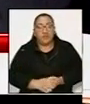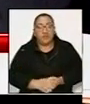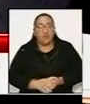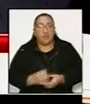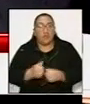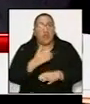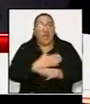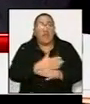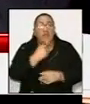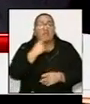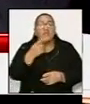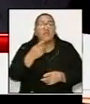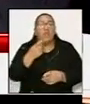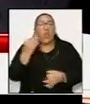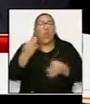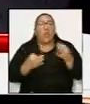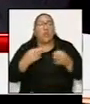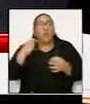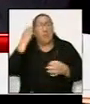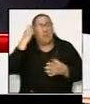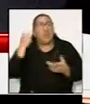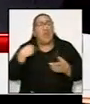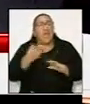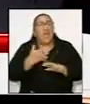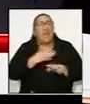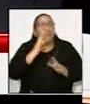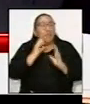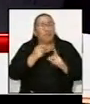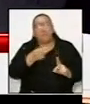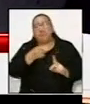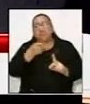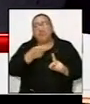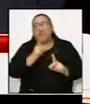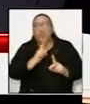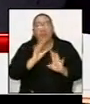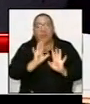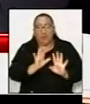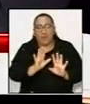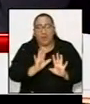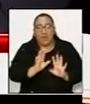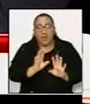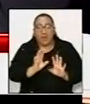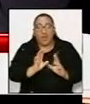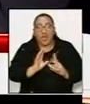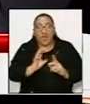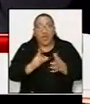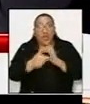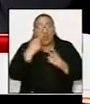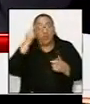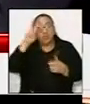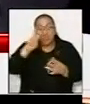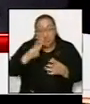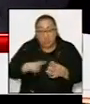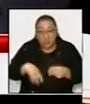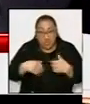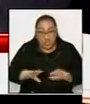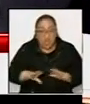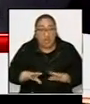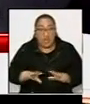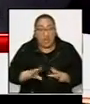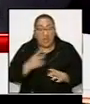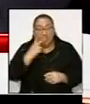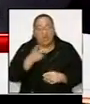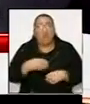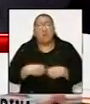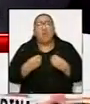antejuicio político para que hace un antiguo político si finalmente pero antes cuyo se califica y se debe por